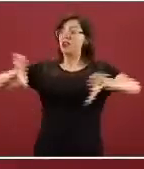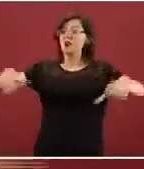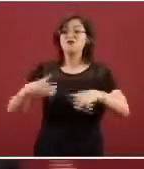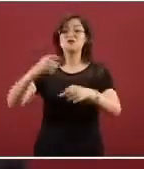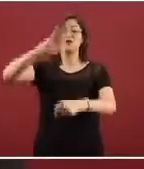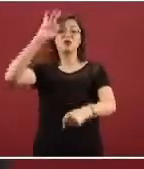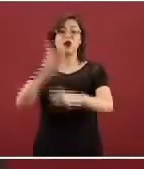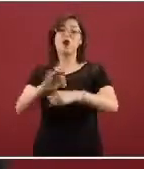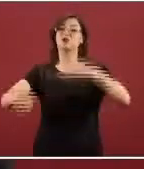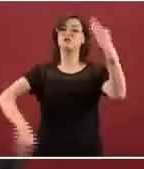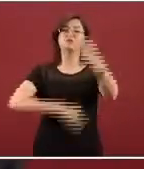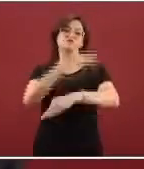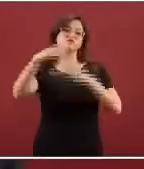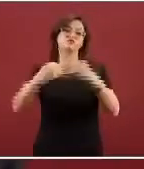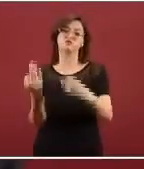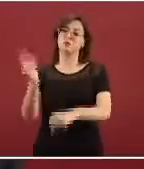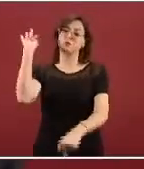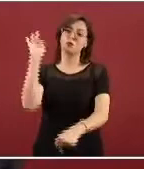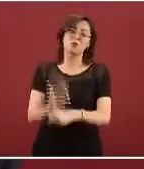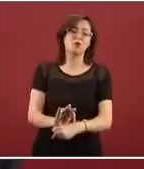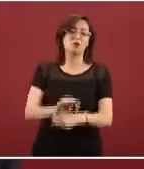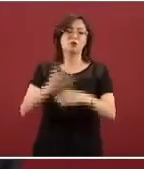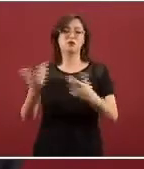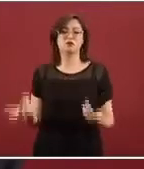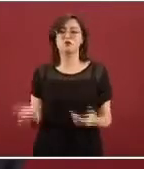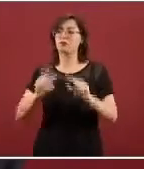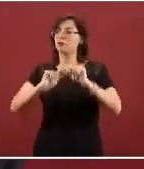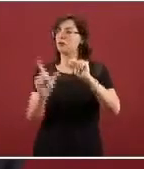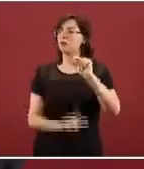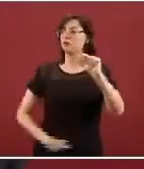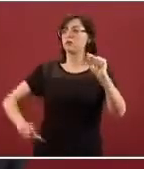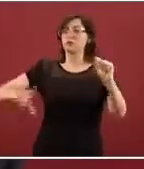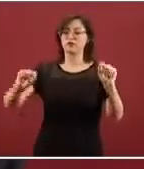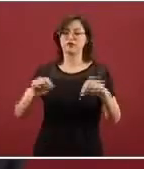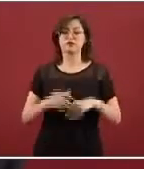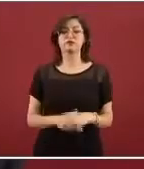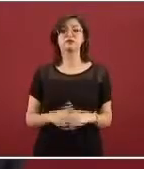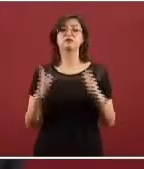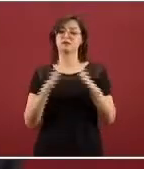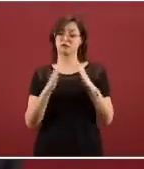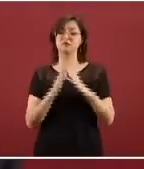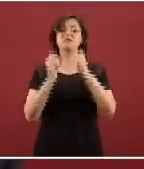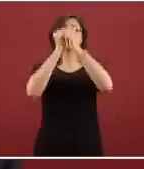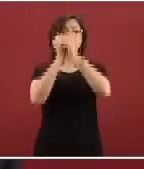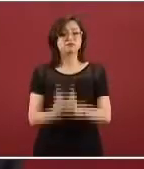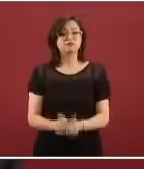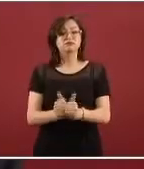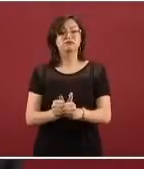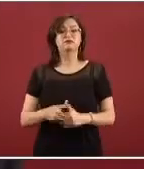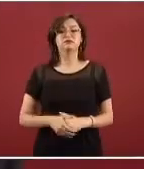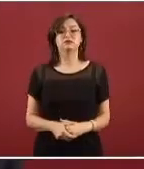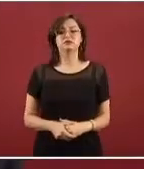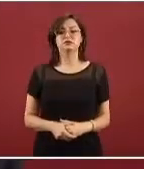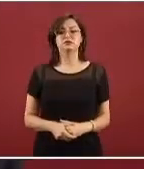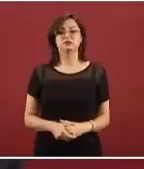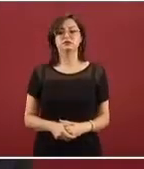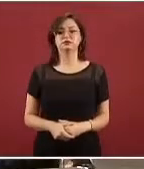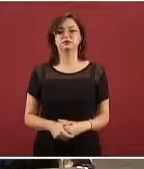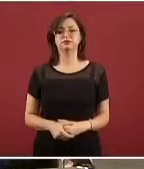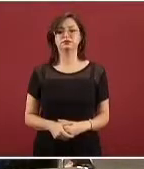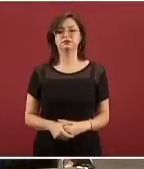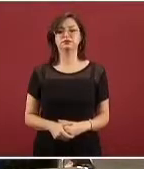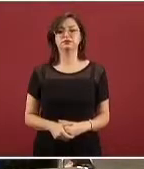y absolutamente a todas las personas que residimos en este país. Hay que quedarnos en casa. Entonces, esa es la